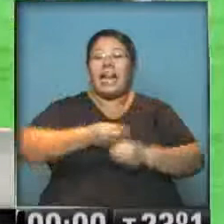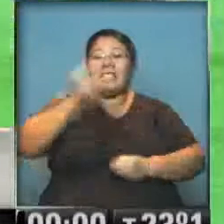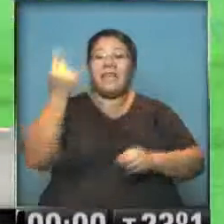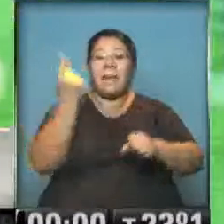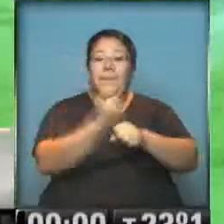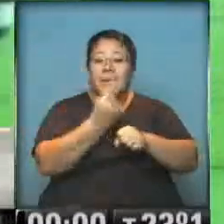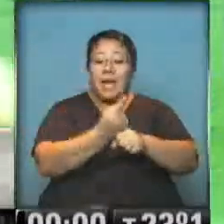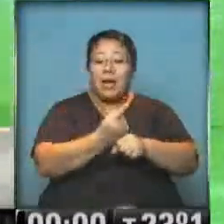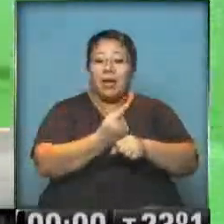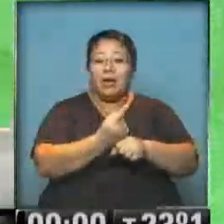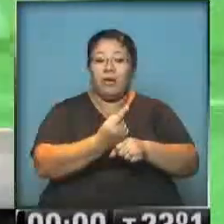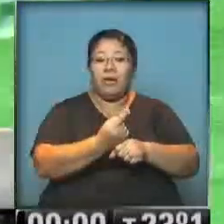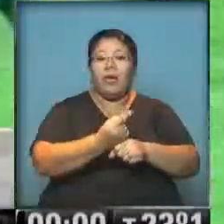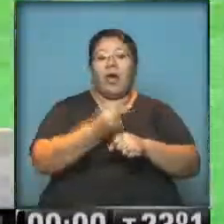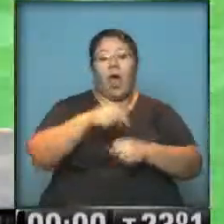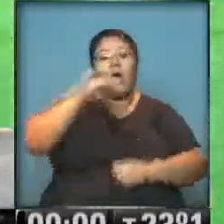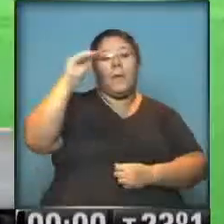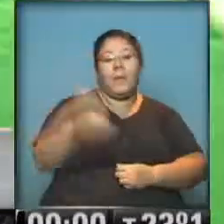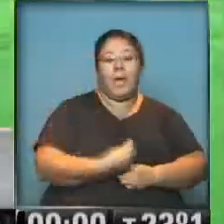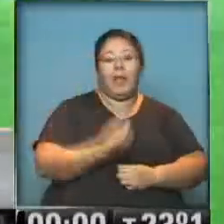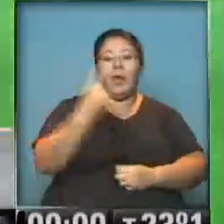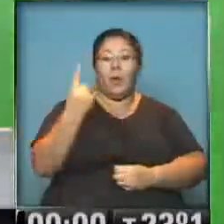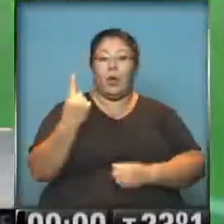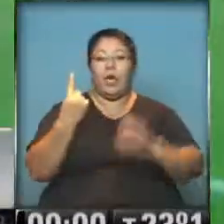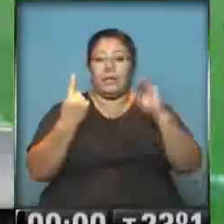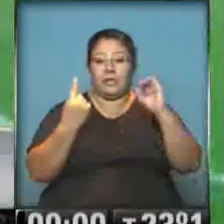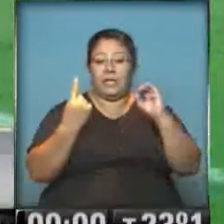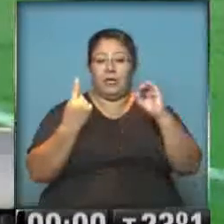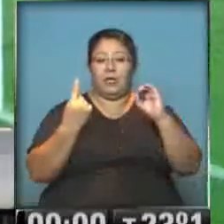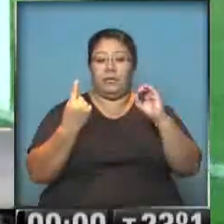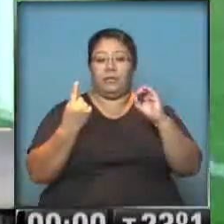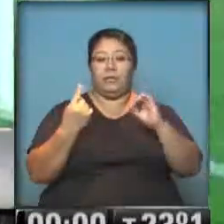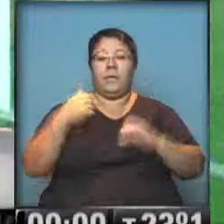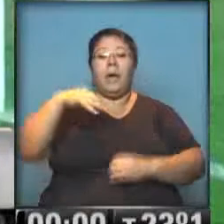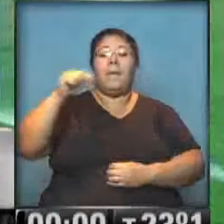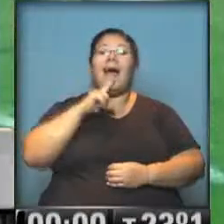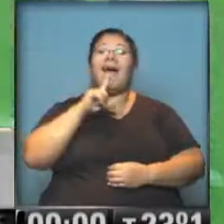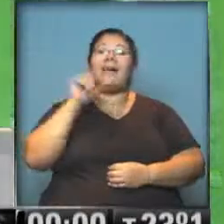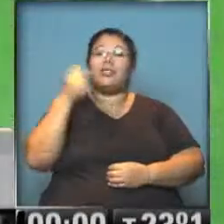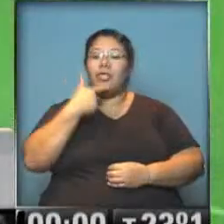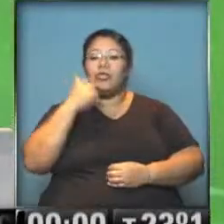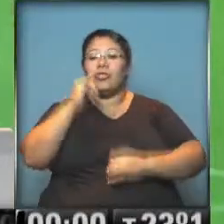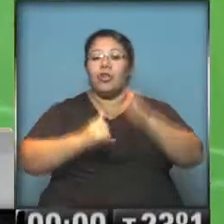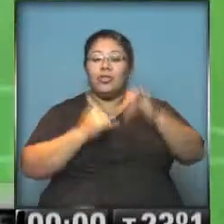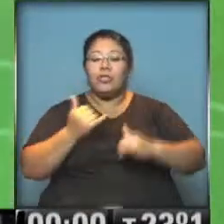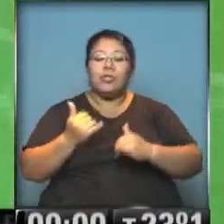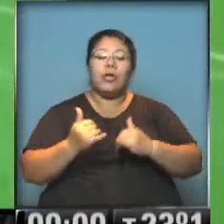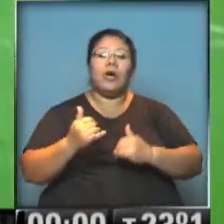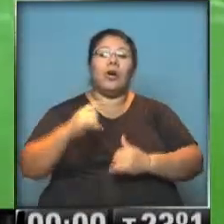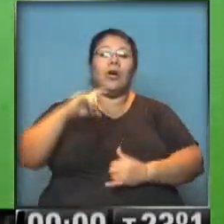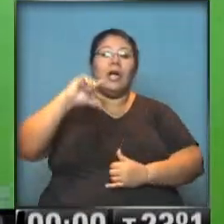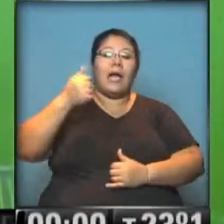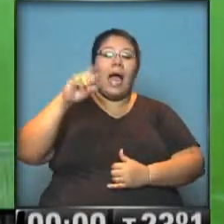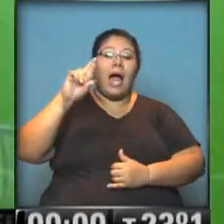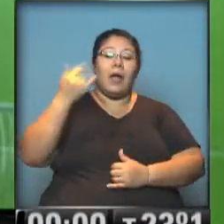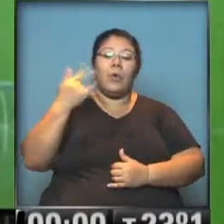cayendo por 1-0. Habían errado varios ya, Mauro Matos, Caruso, Cauterucho, y sin embargo